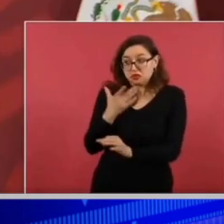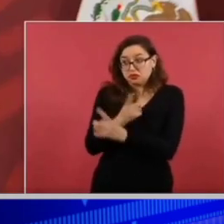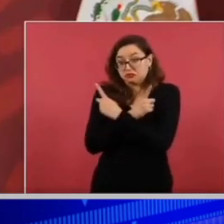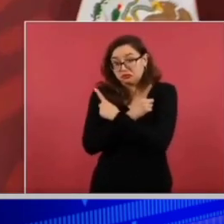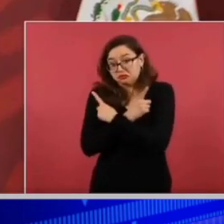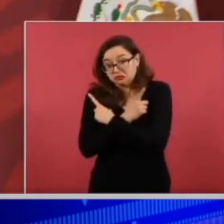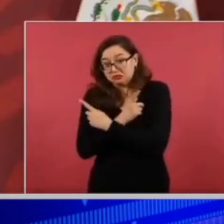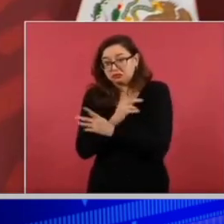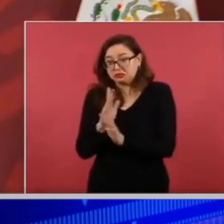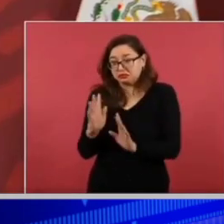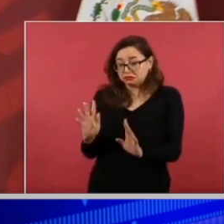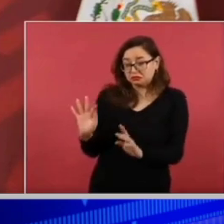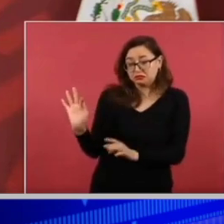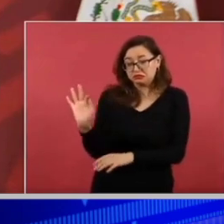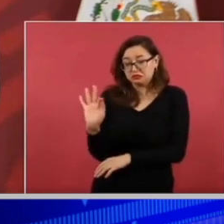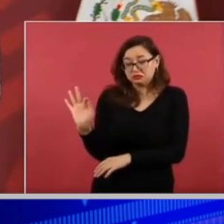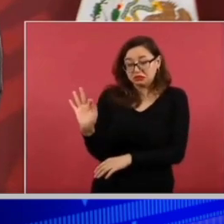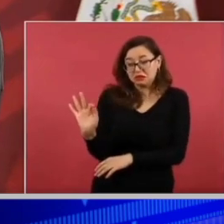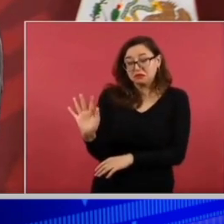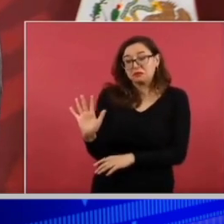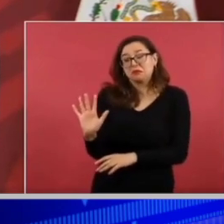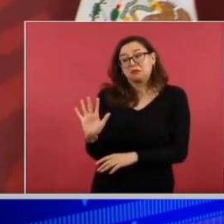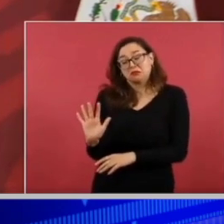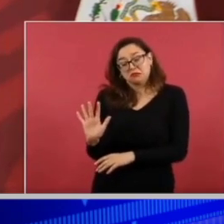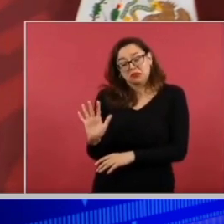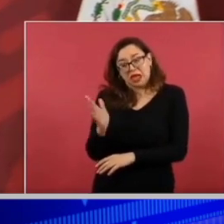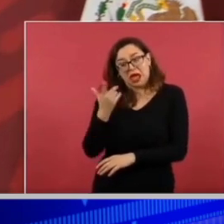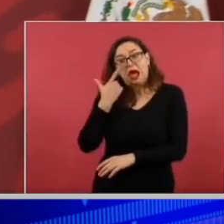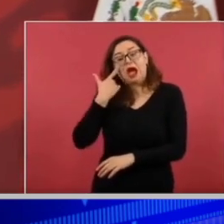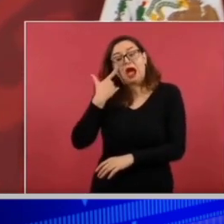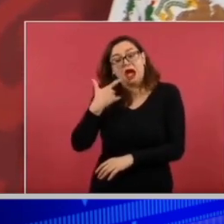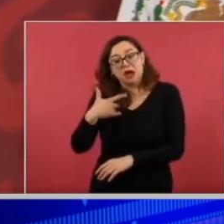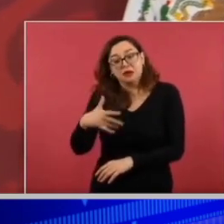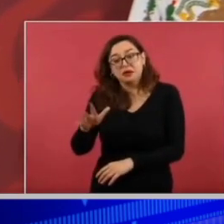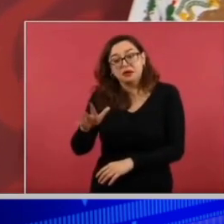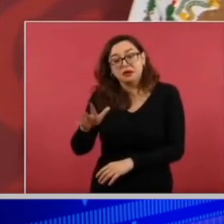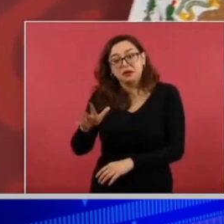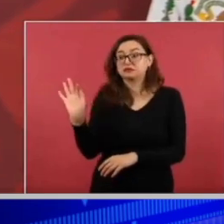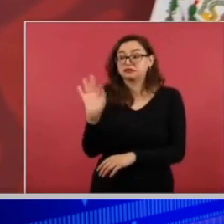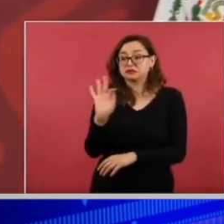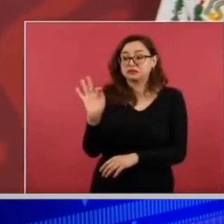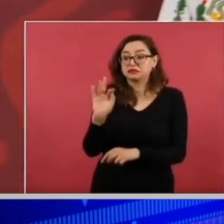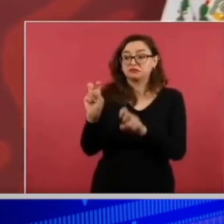pues puede ser que logremos tener mayoría